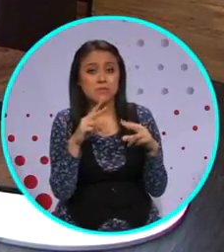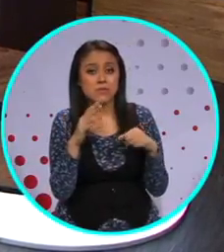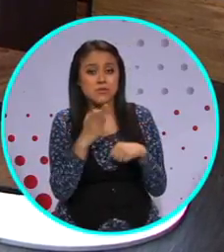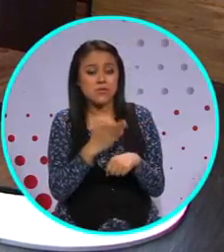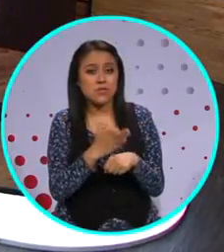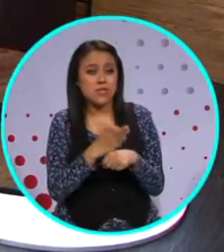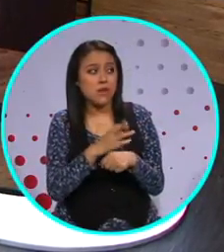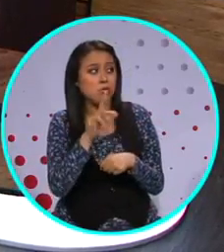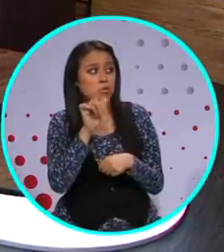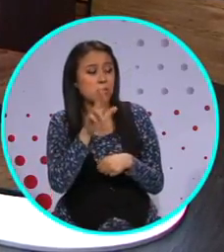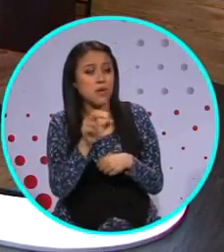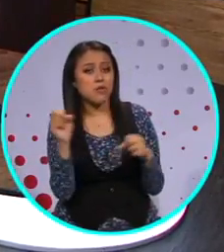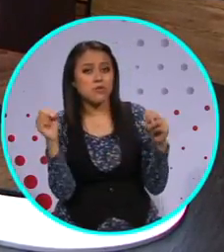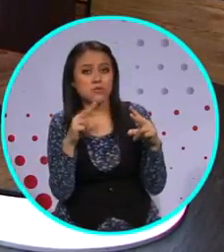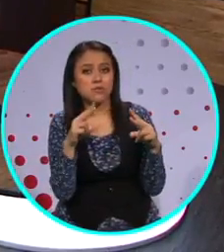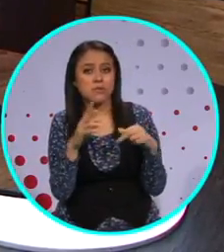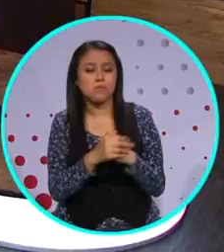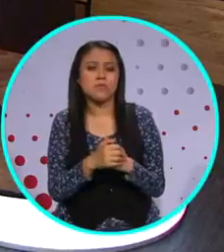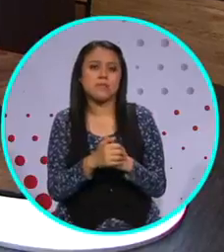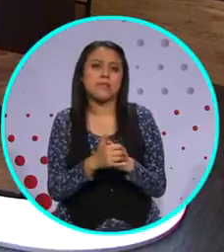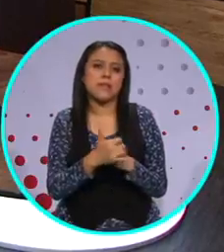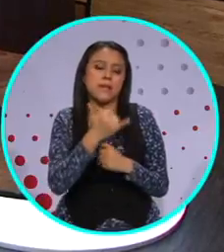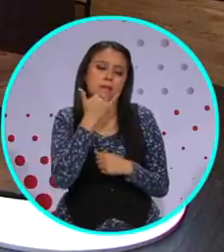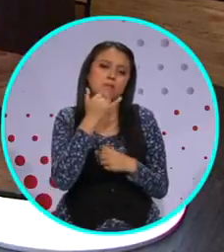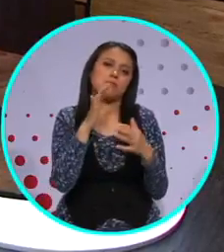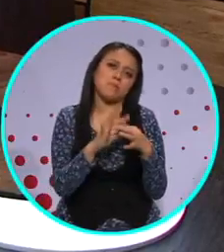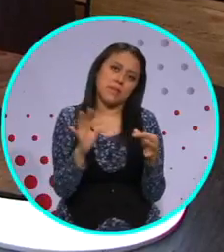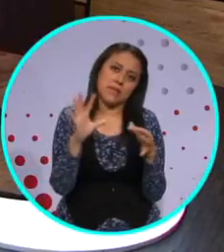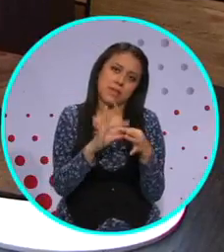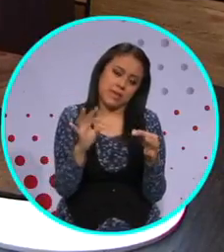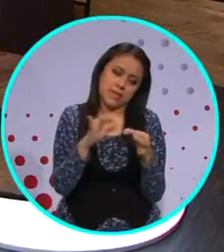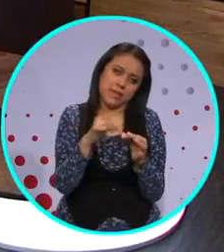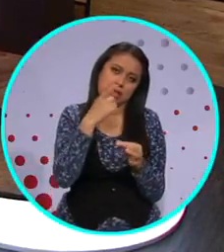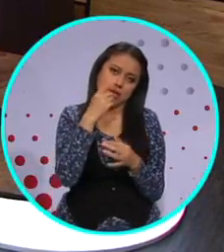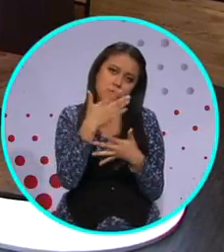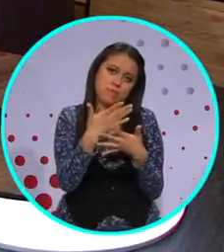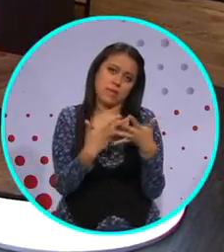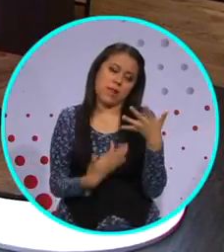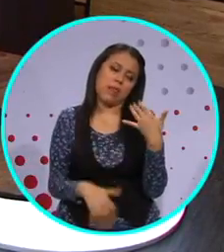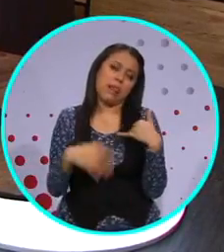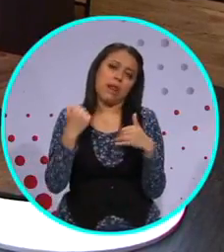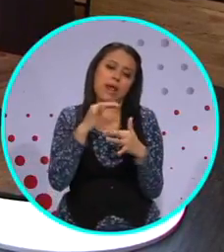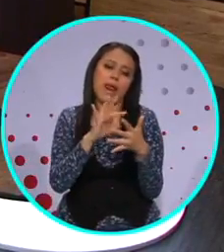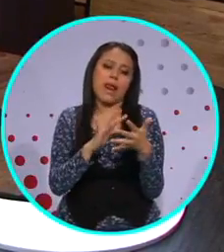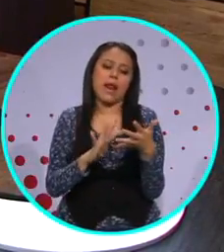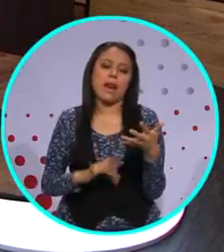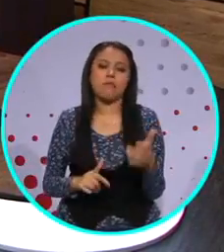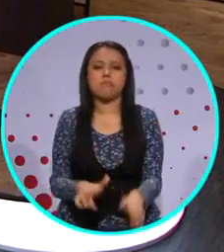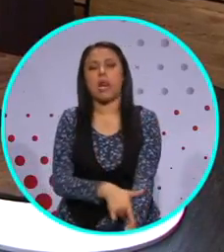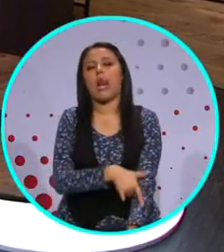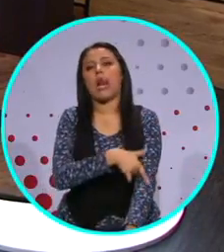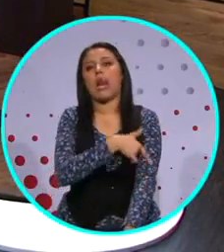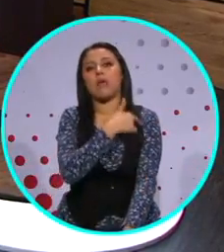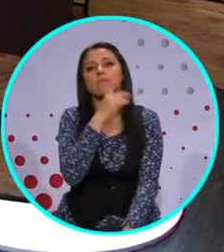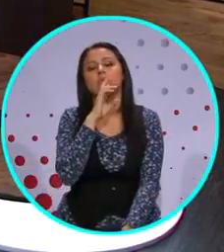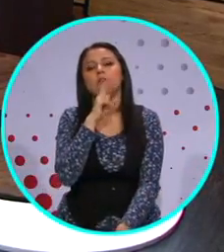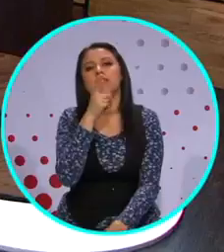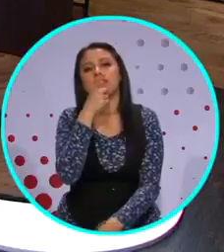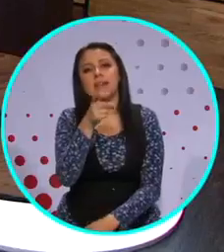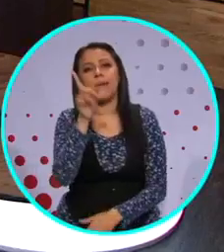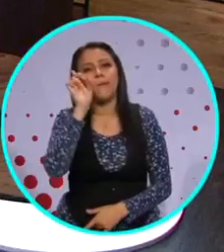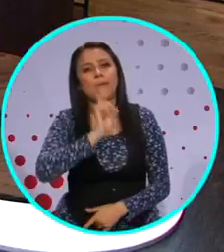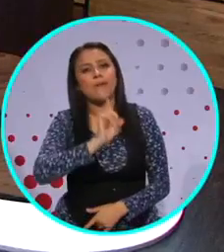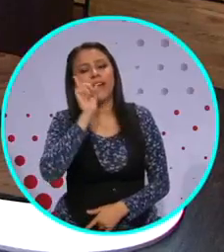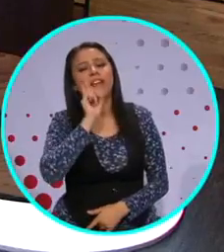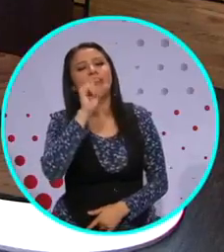urbano si no te has extendido con él pero nos chulea das a miles de mujeres que es una broma que te